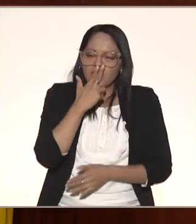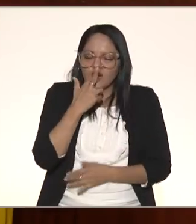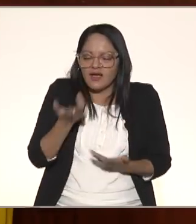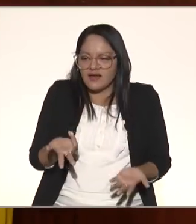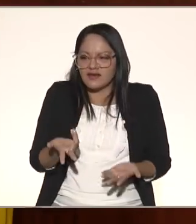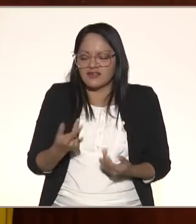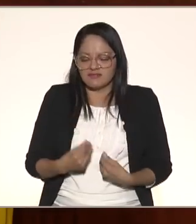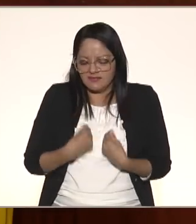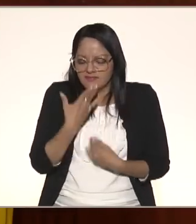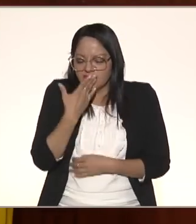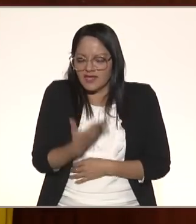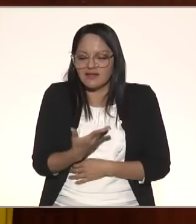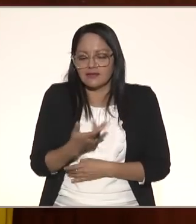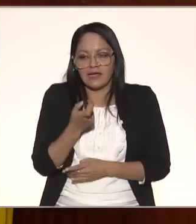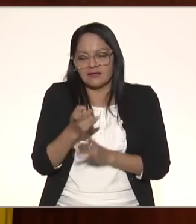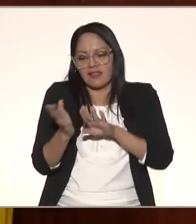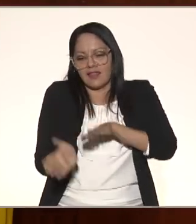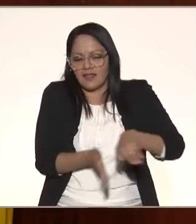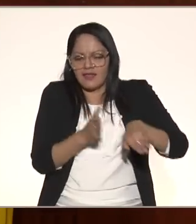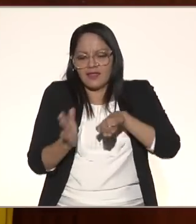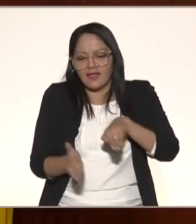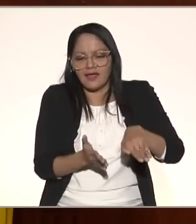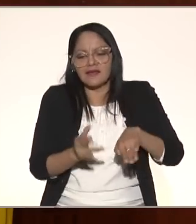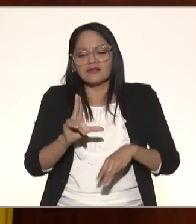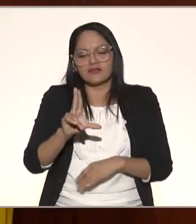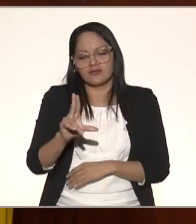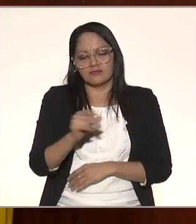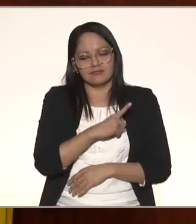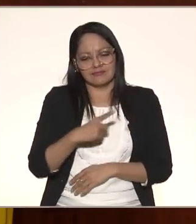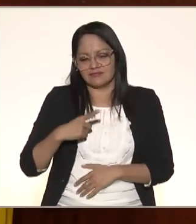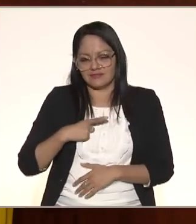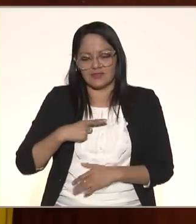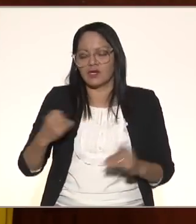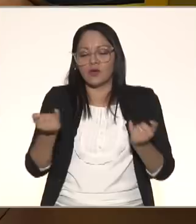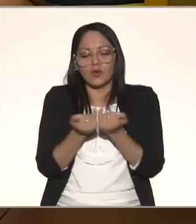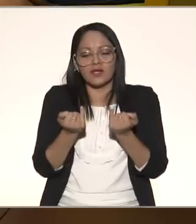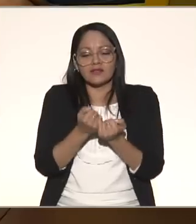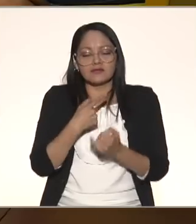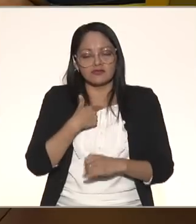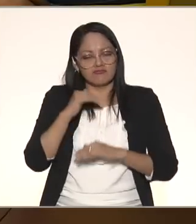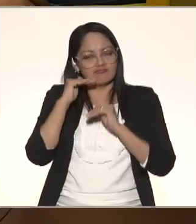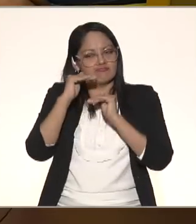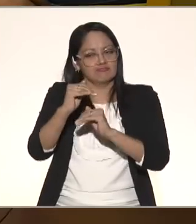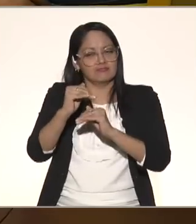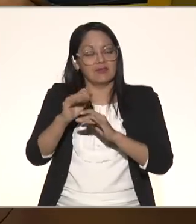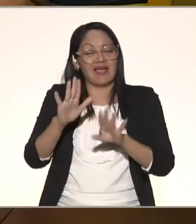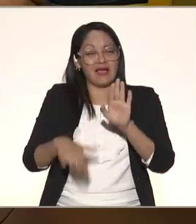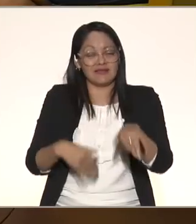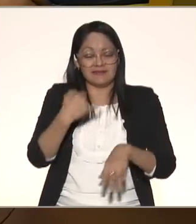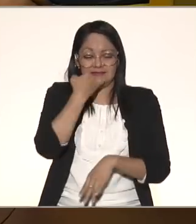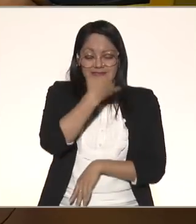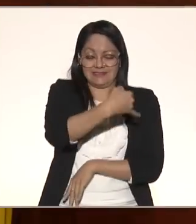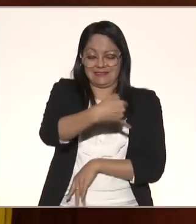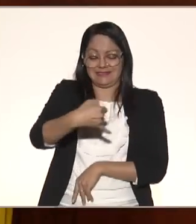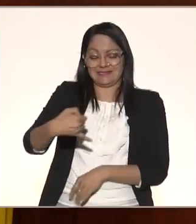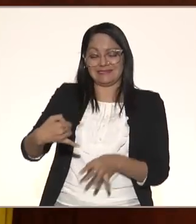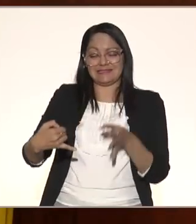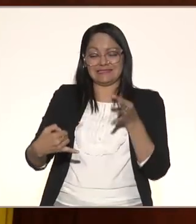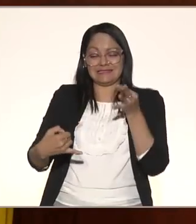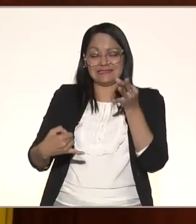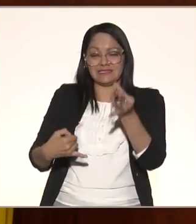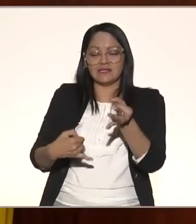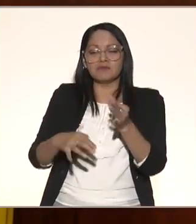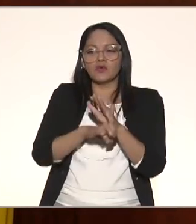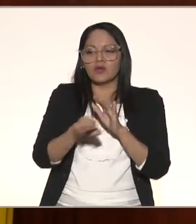entonces creo que siempre hay que ir con ese límite muy claro es bien delgadita la línea entre empezar a ser